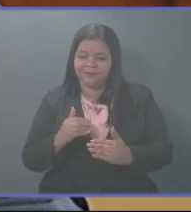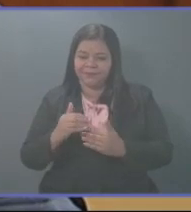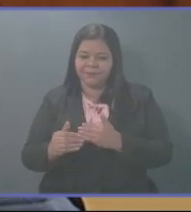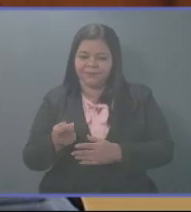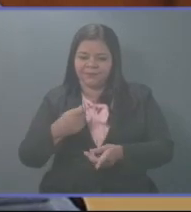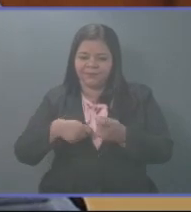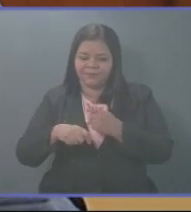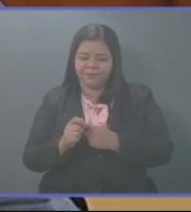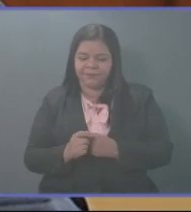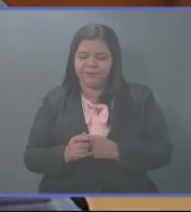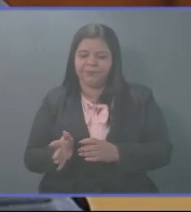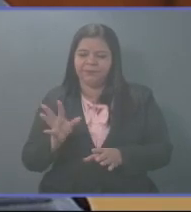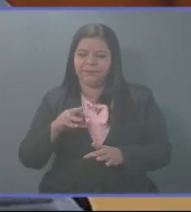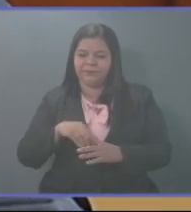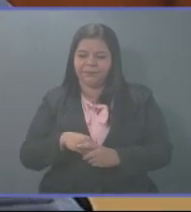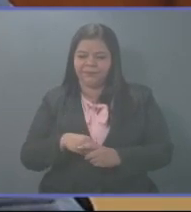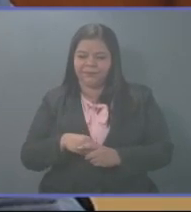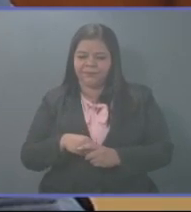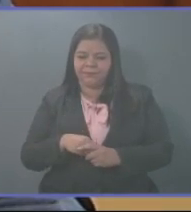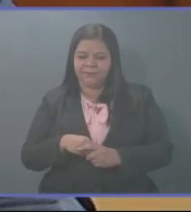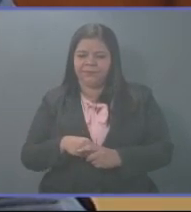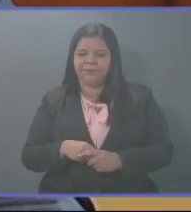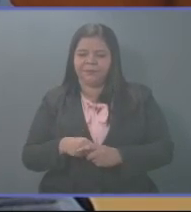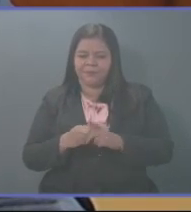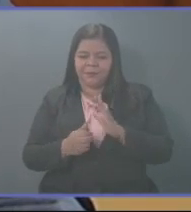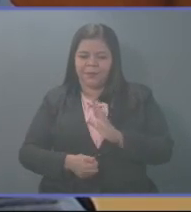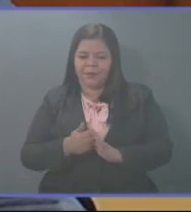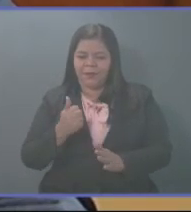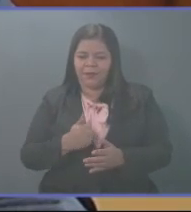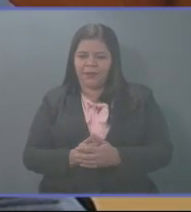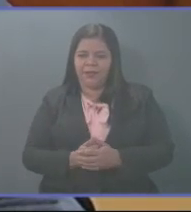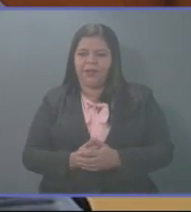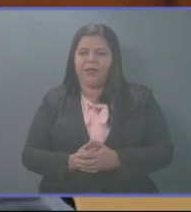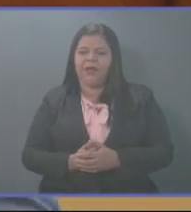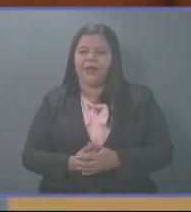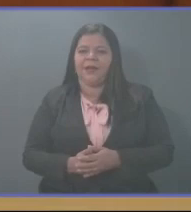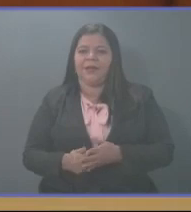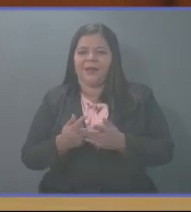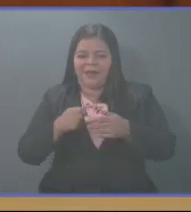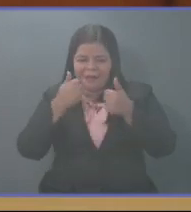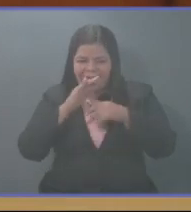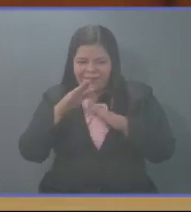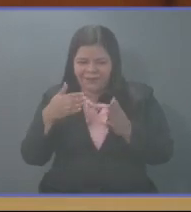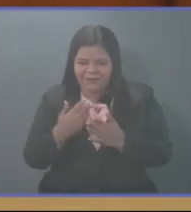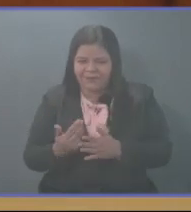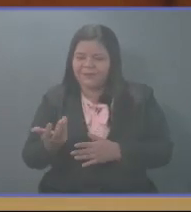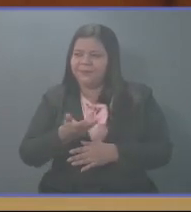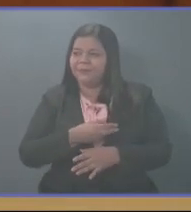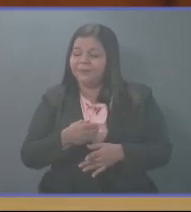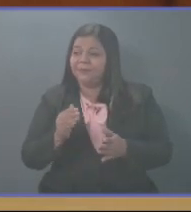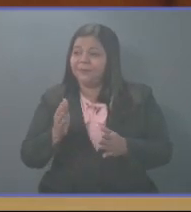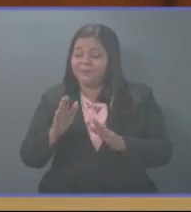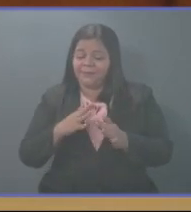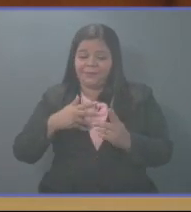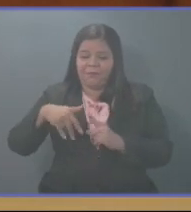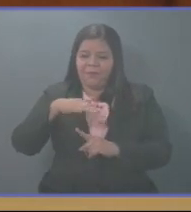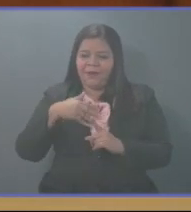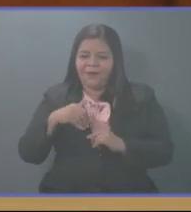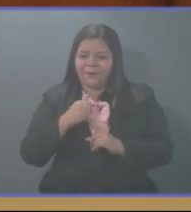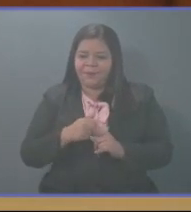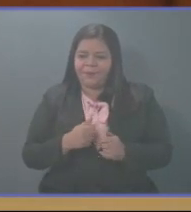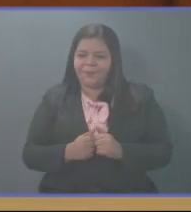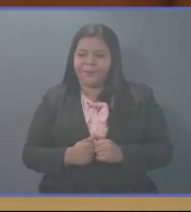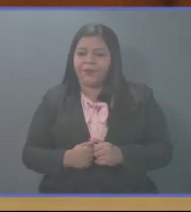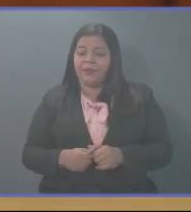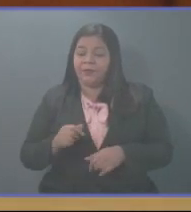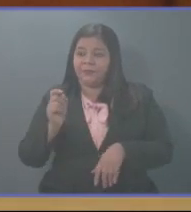las cuales incluyen prevención, asistencia, protección y soluciones duraderas, reconociendo a su